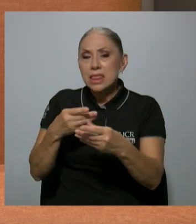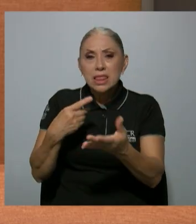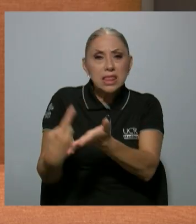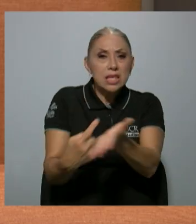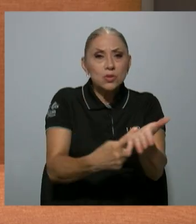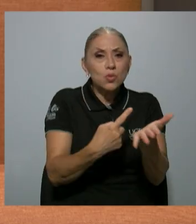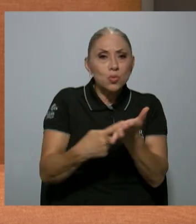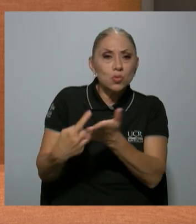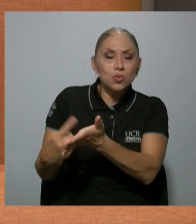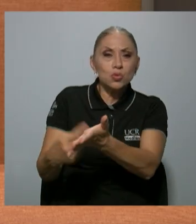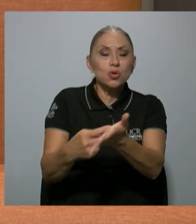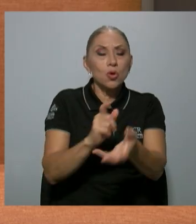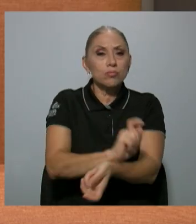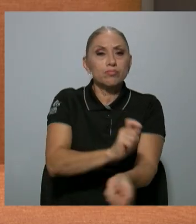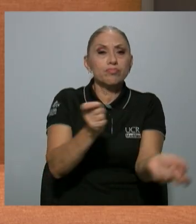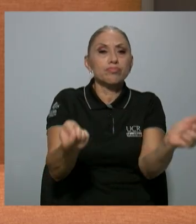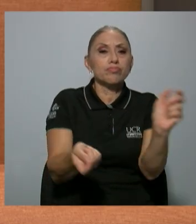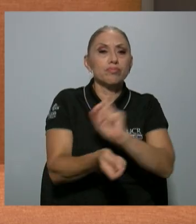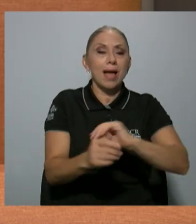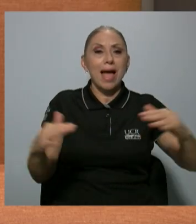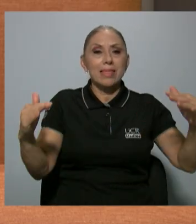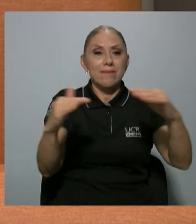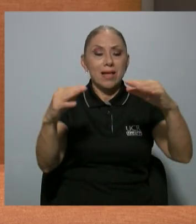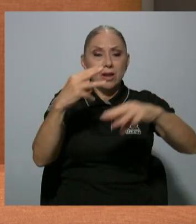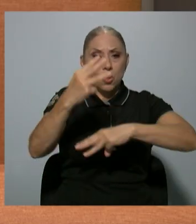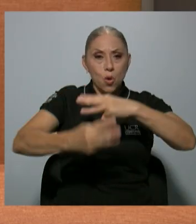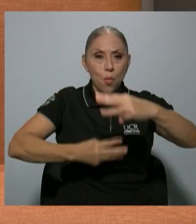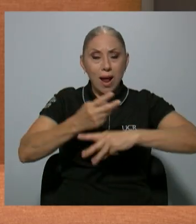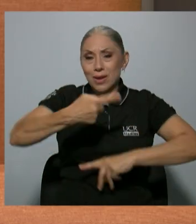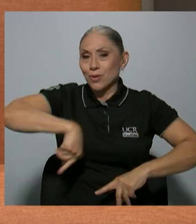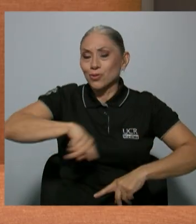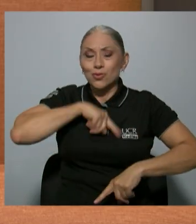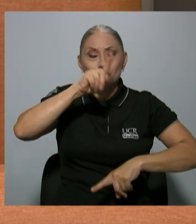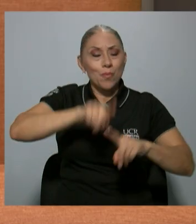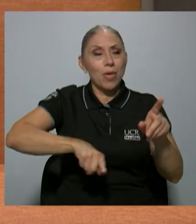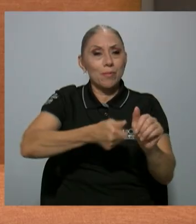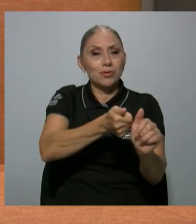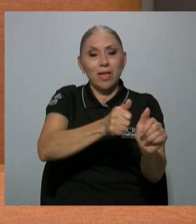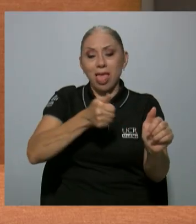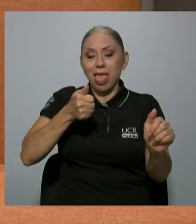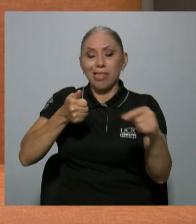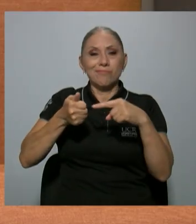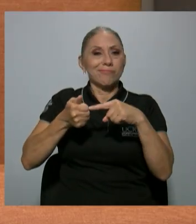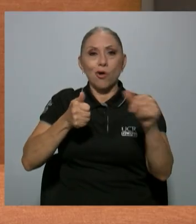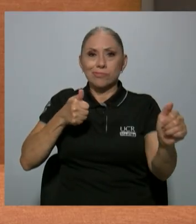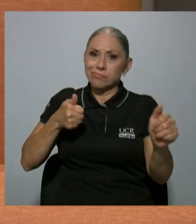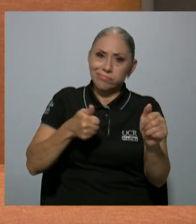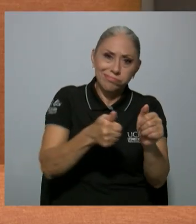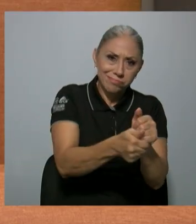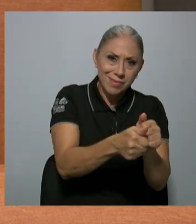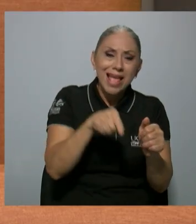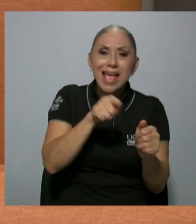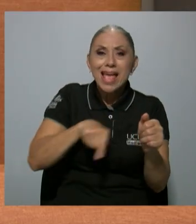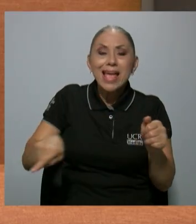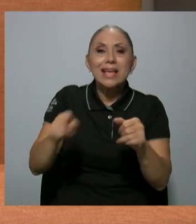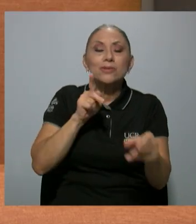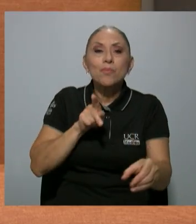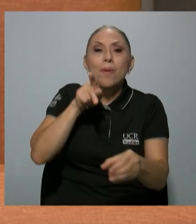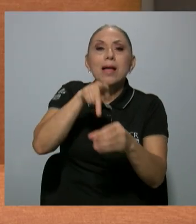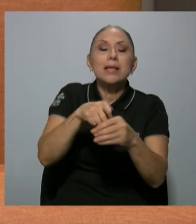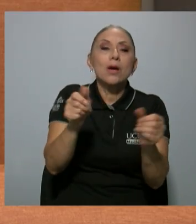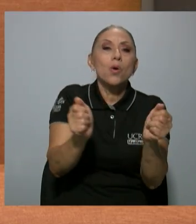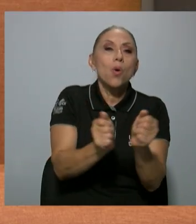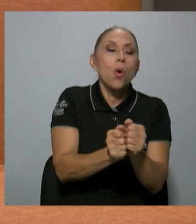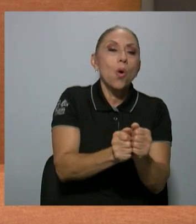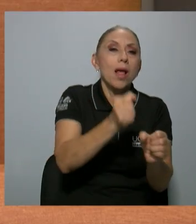donde no nos podemos quedar atrás porque básicamente intervienen con asuntos laborales, con educación, con salud, con